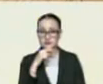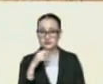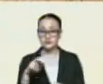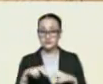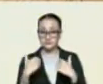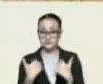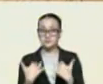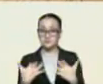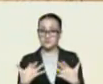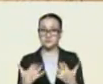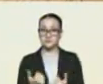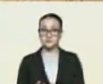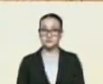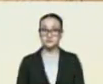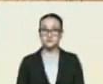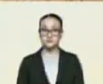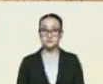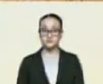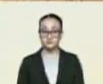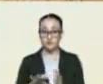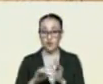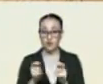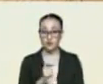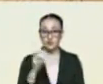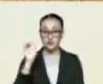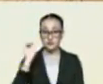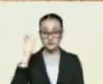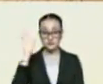esta magna Asamblea Nacional Constituyente.